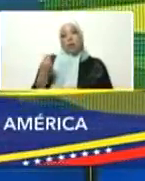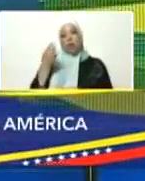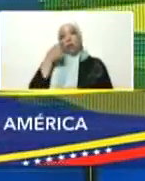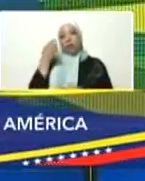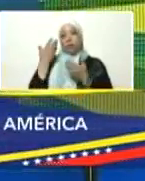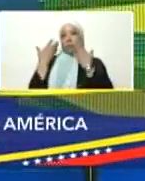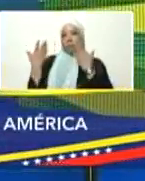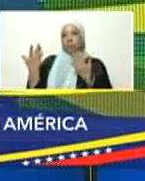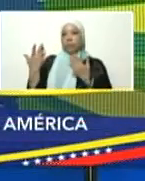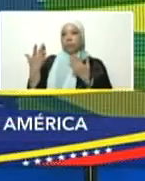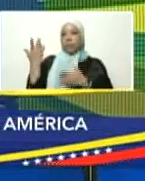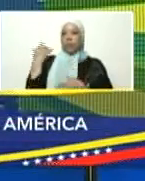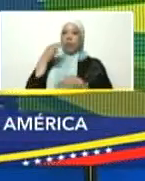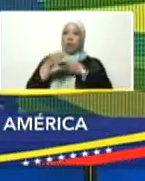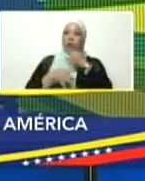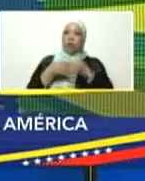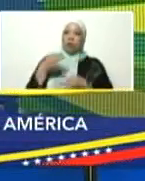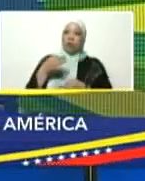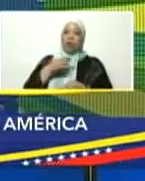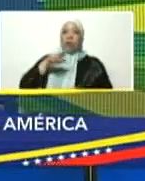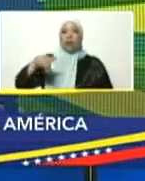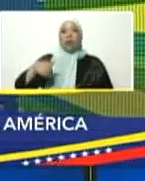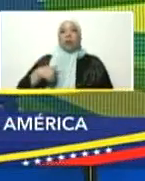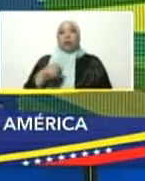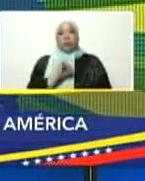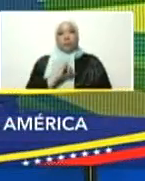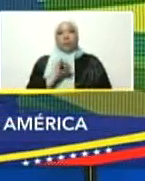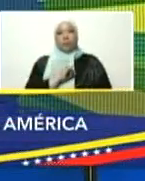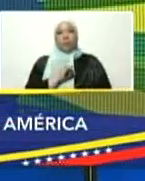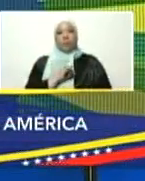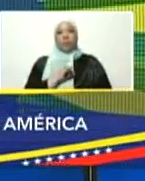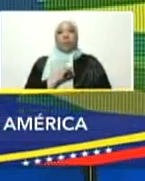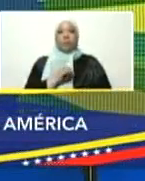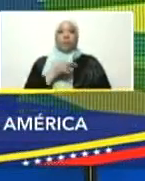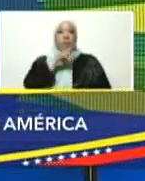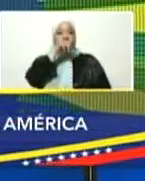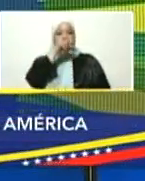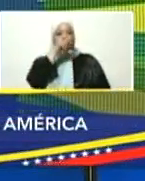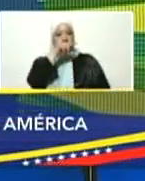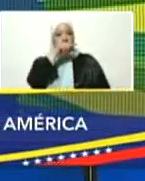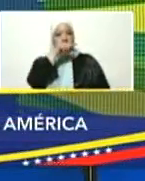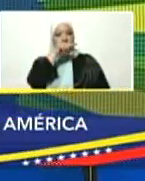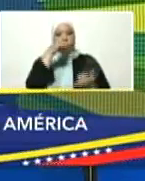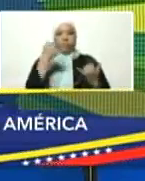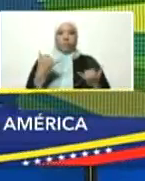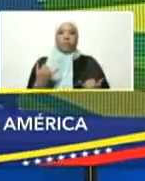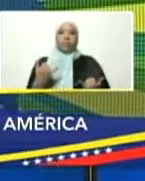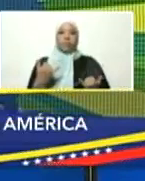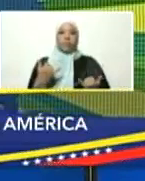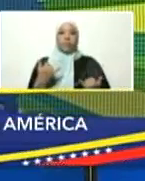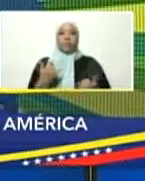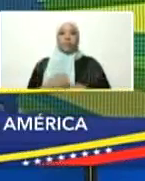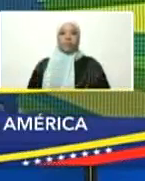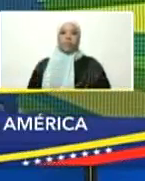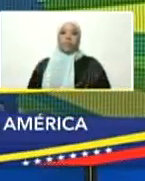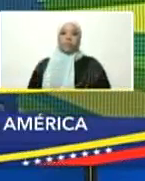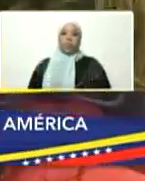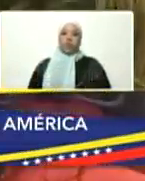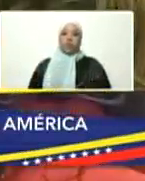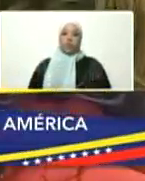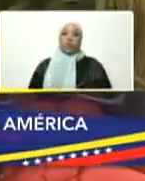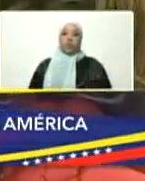Yo conté el otro día en un acto nacional que Cilia y yo estábamos el otro día en Maracay, fue Cilia.